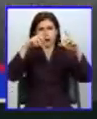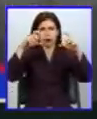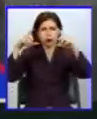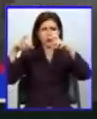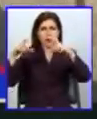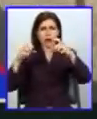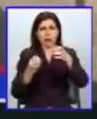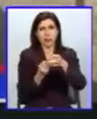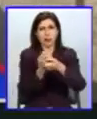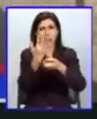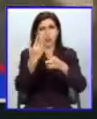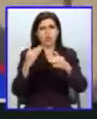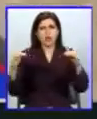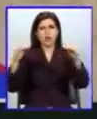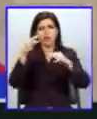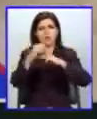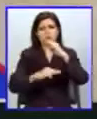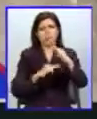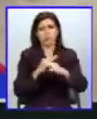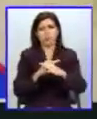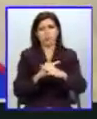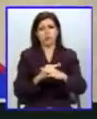alrededor del mundo